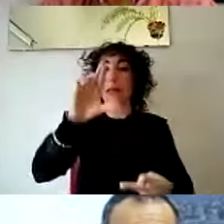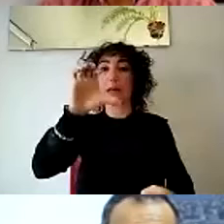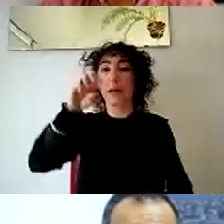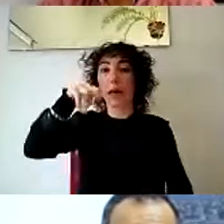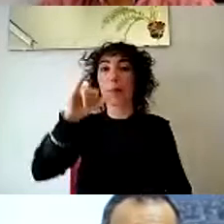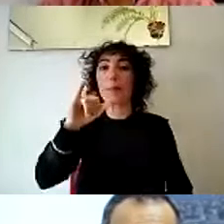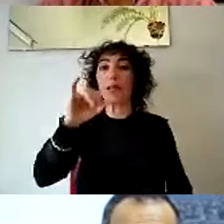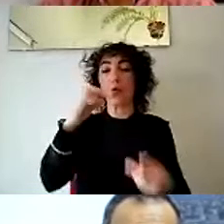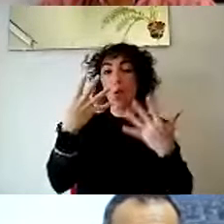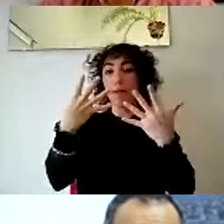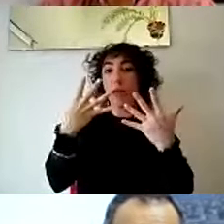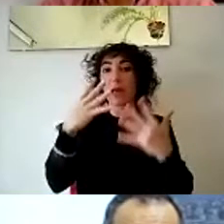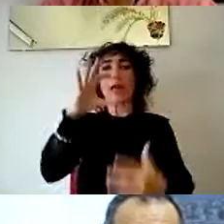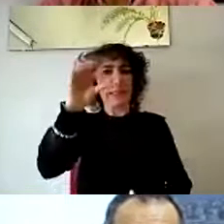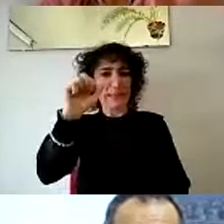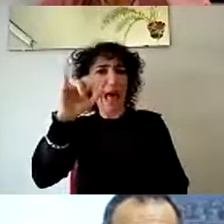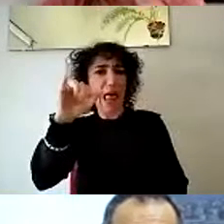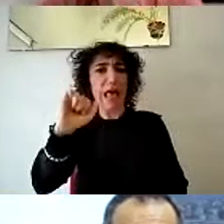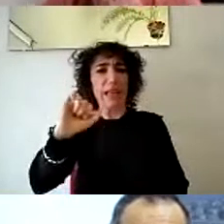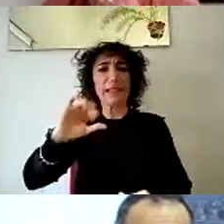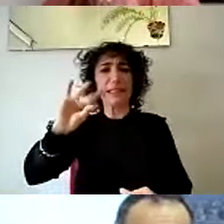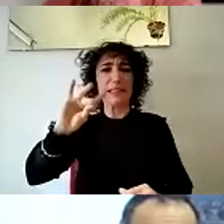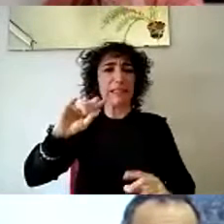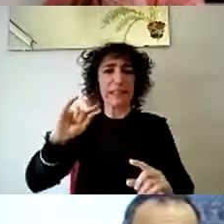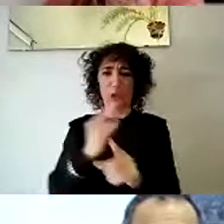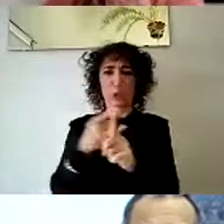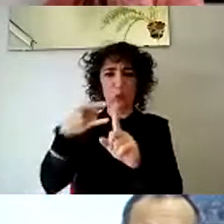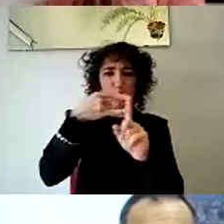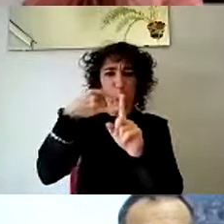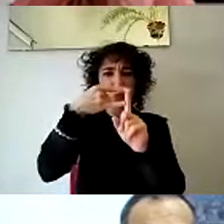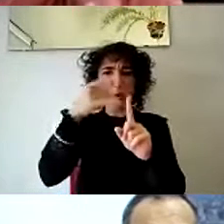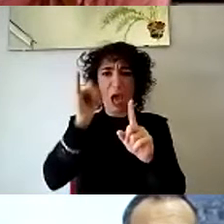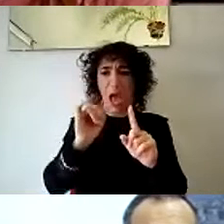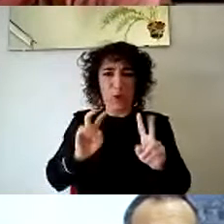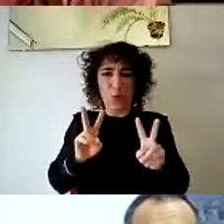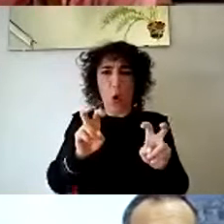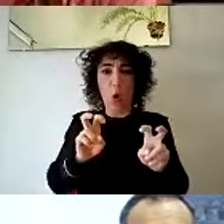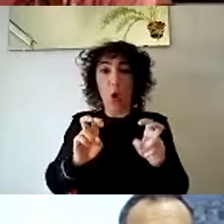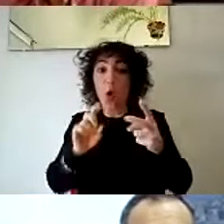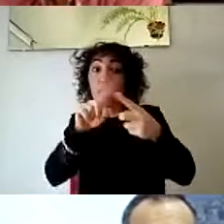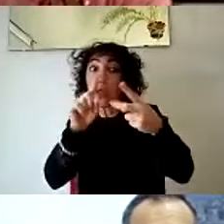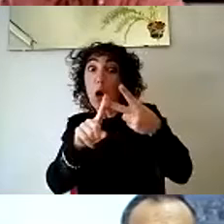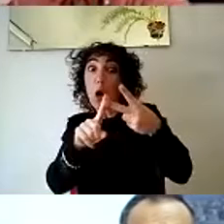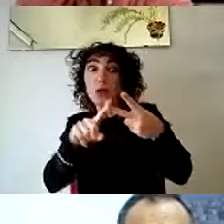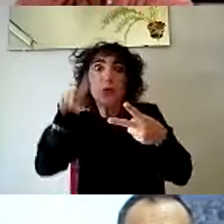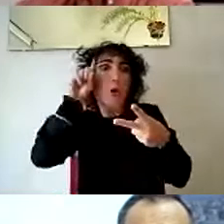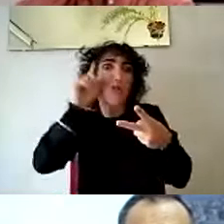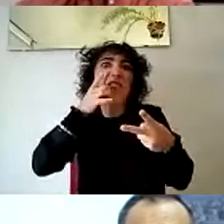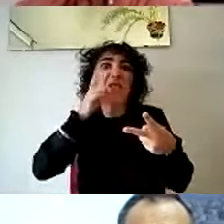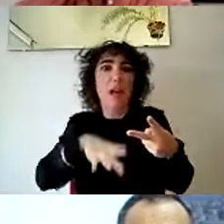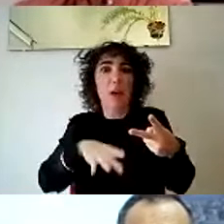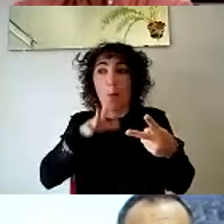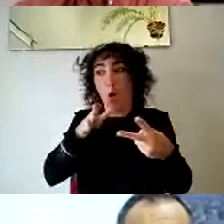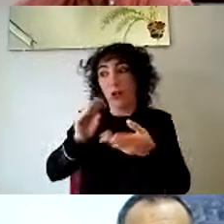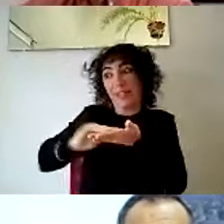por aquí, que está conectada desde el inicio, pero aquí tengo dos que no sé quién son, para que el secretario, a la hora del voto, si me pueden decir, o si saben